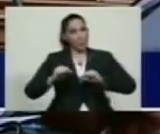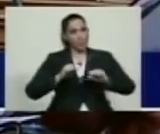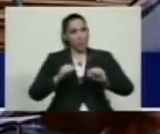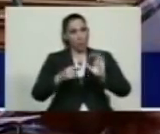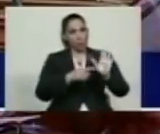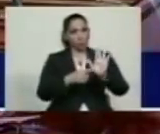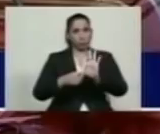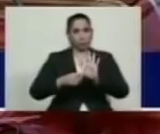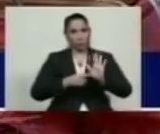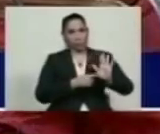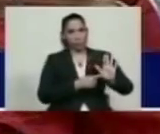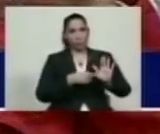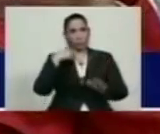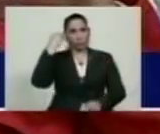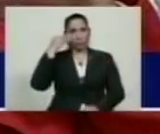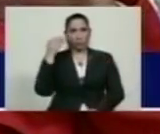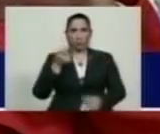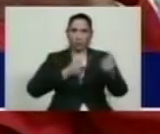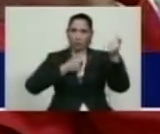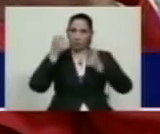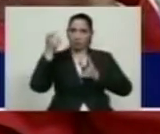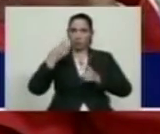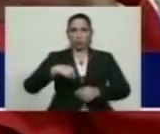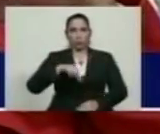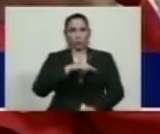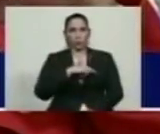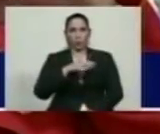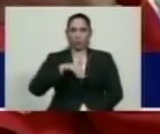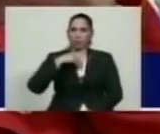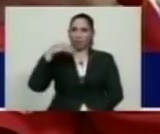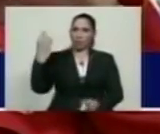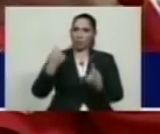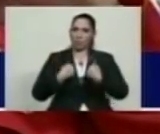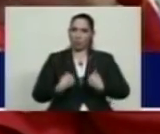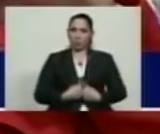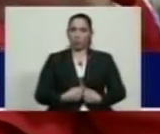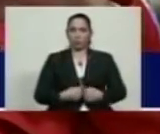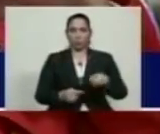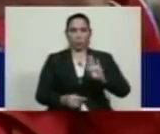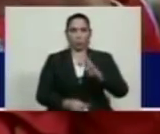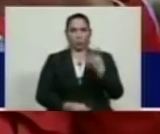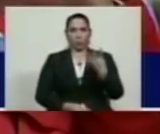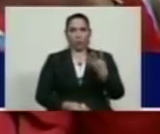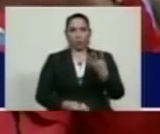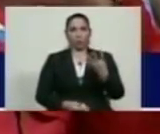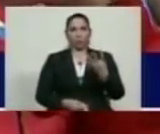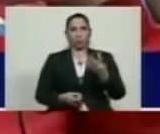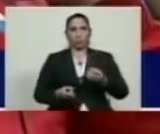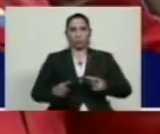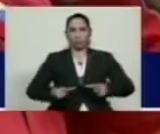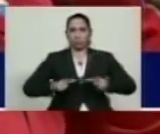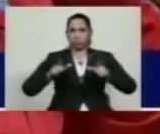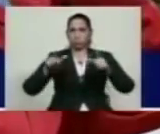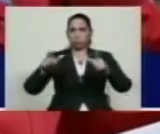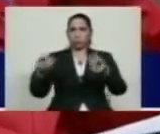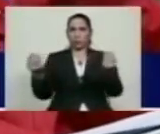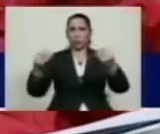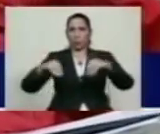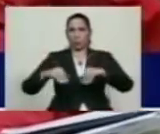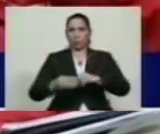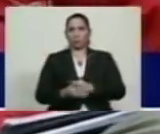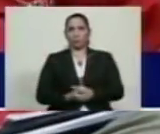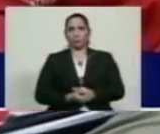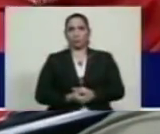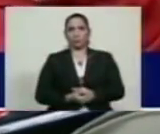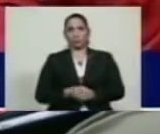Bolívar, Hugo Chávez, en nuestra alma y corazón. Cuarto, hacer entrega del presente acuerdo constituyente en